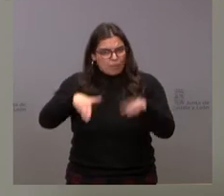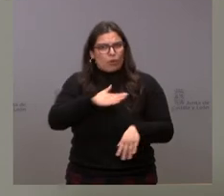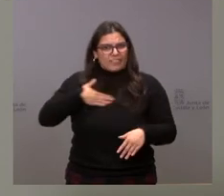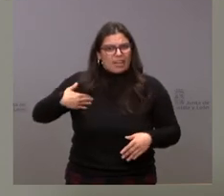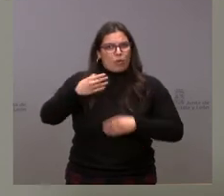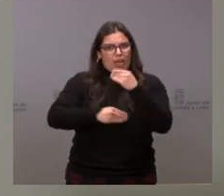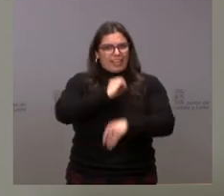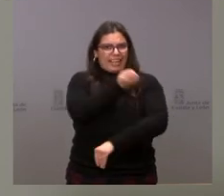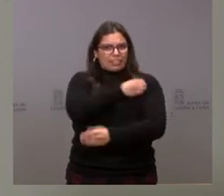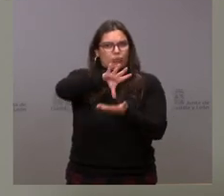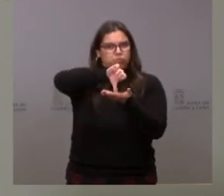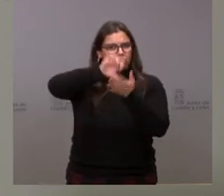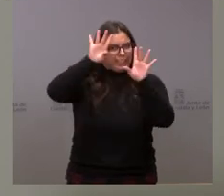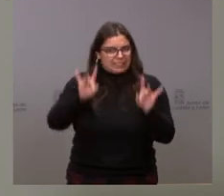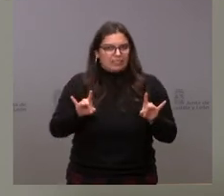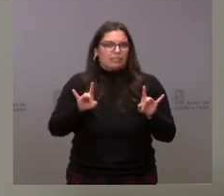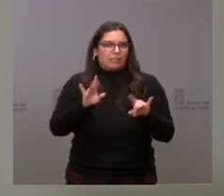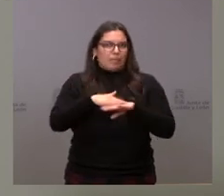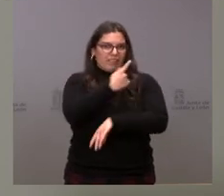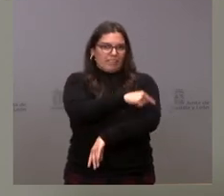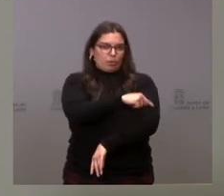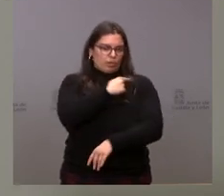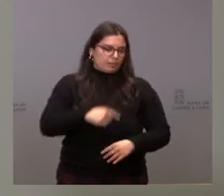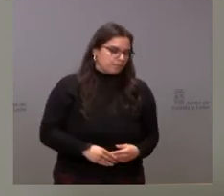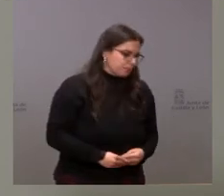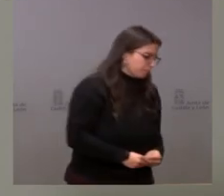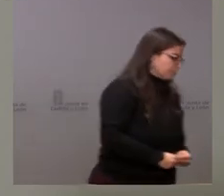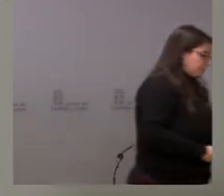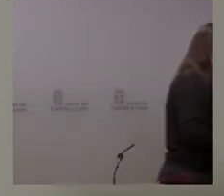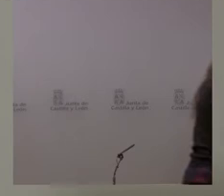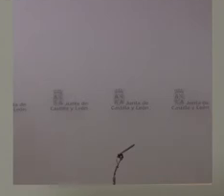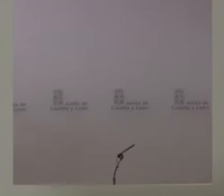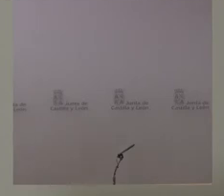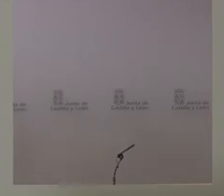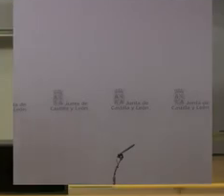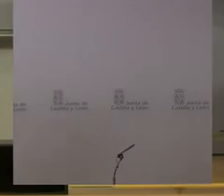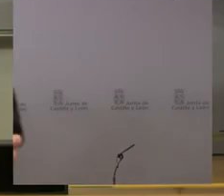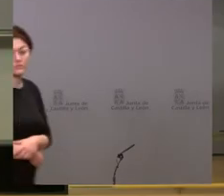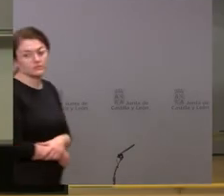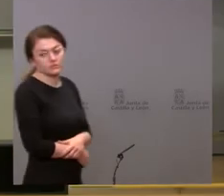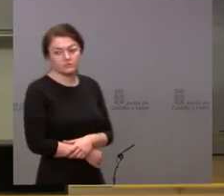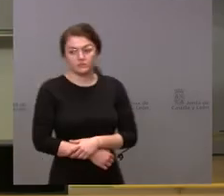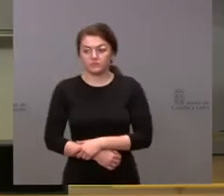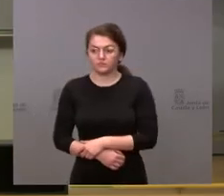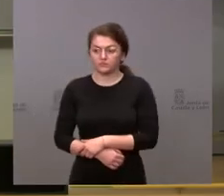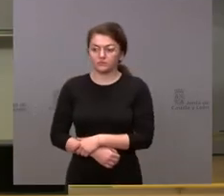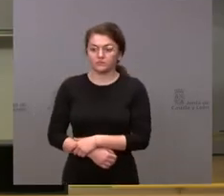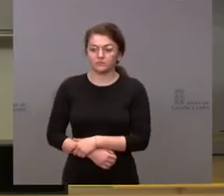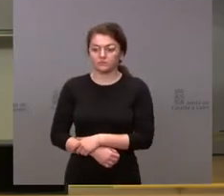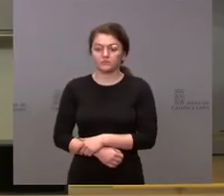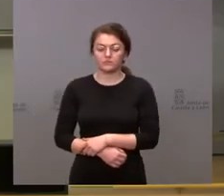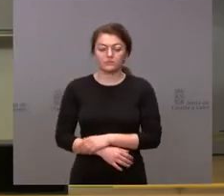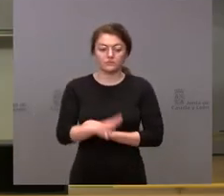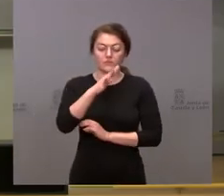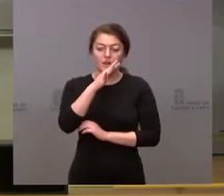realización de un registro centralizado de vacunas en este país por el momento nada más que a su disposición a la espera